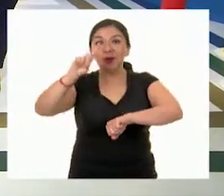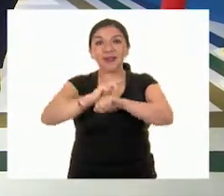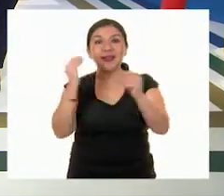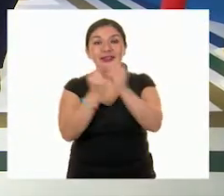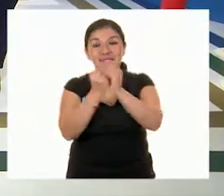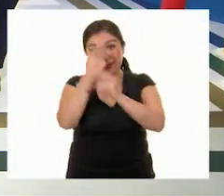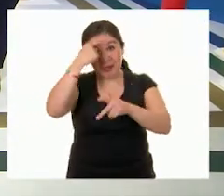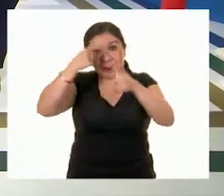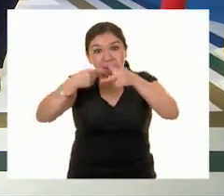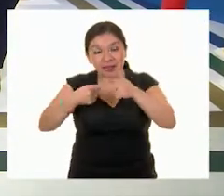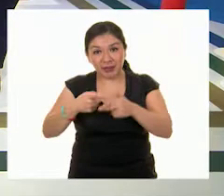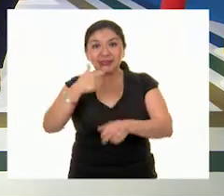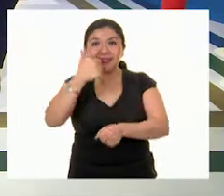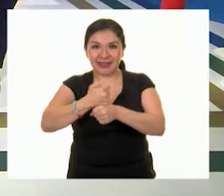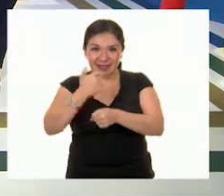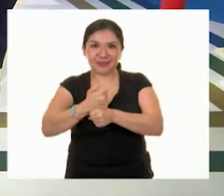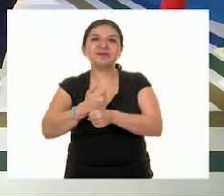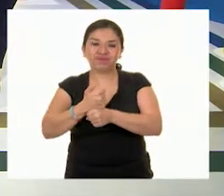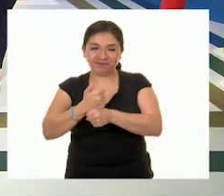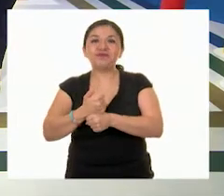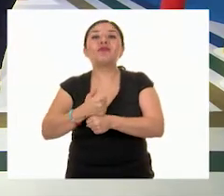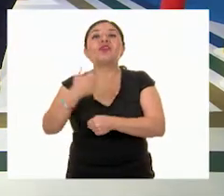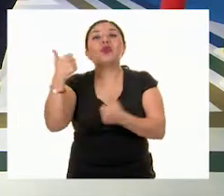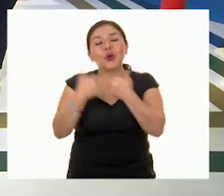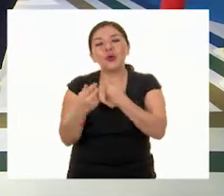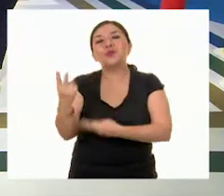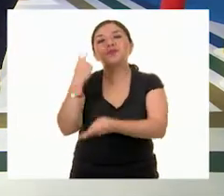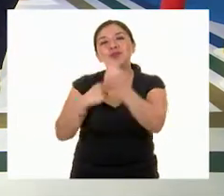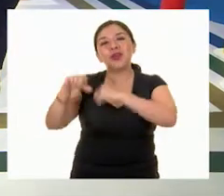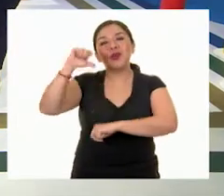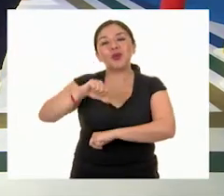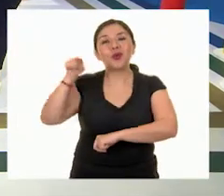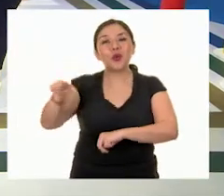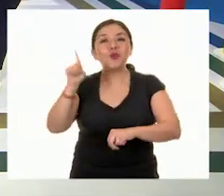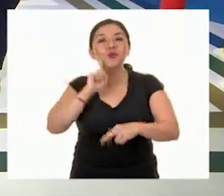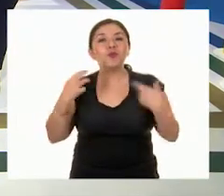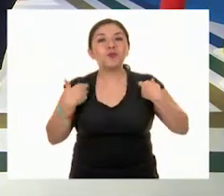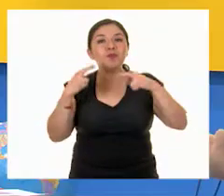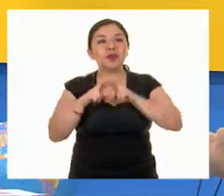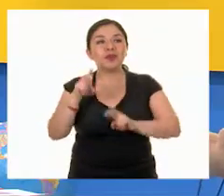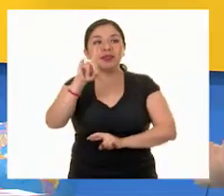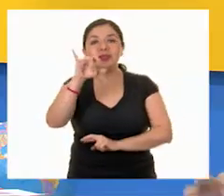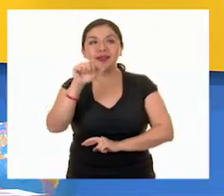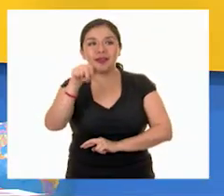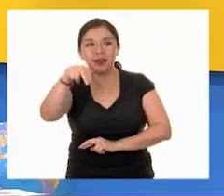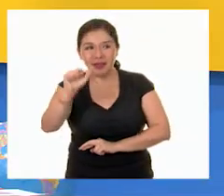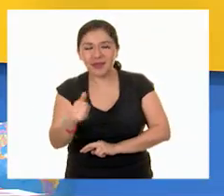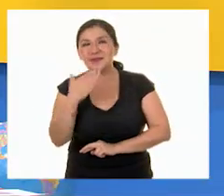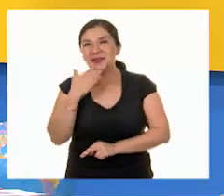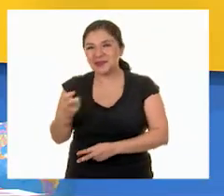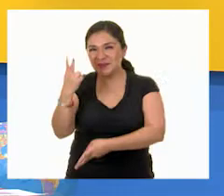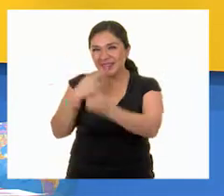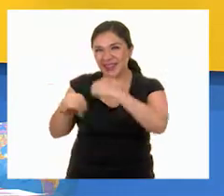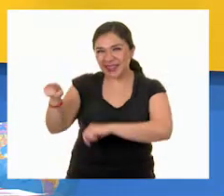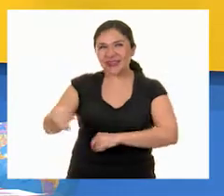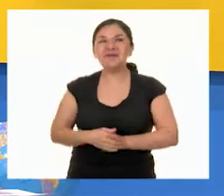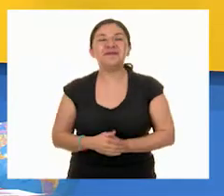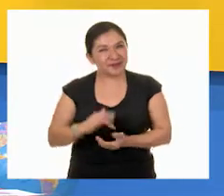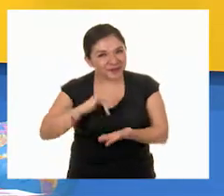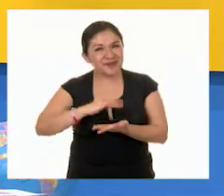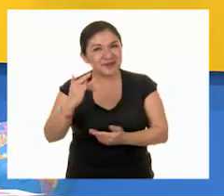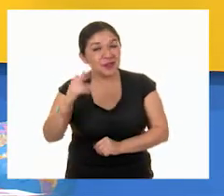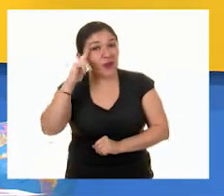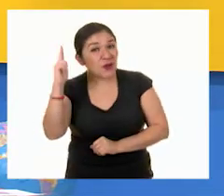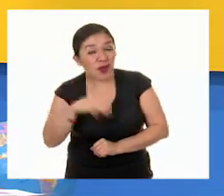de matemáticas para sexto grado, para lo cual nos acompaña el día de hoy la maestra Diana Floriza Cortés. Bienvenida, maestra. Muchas gracias.